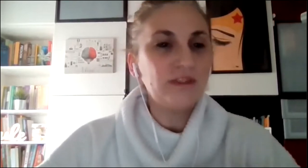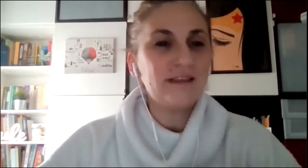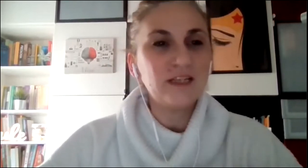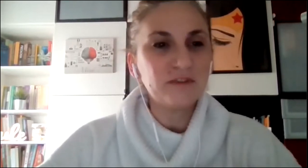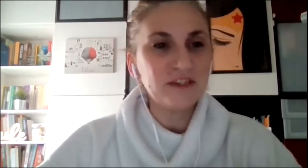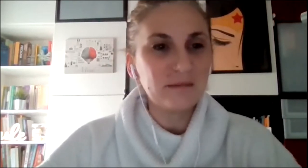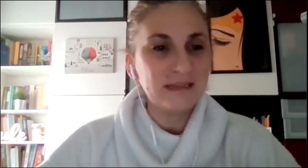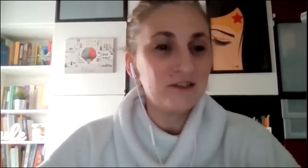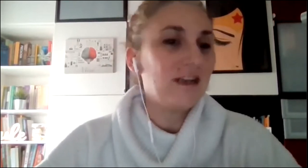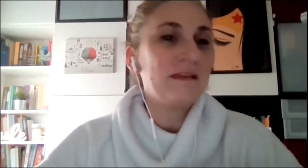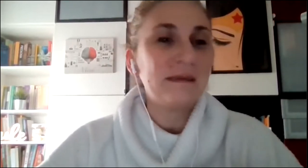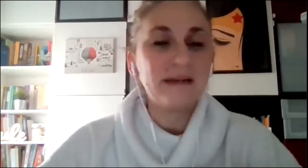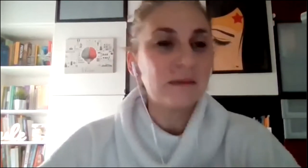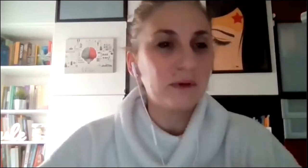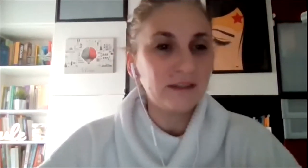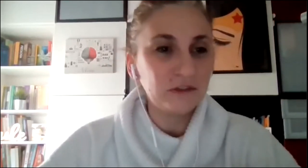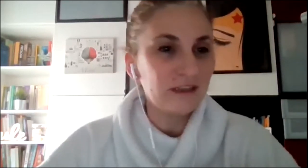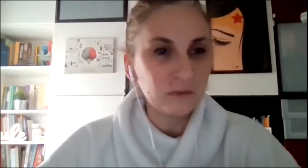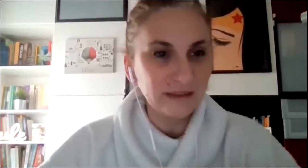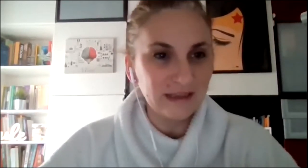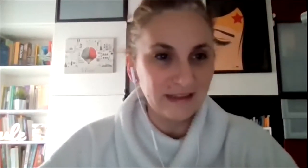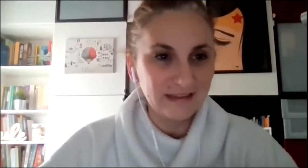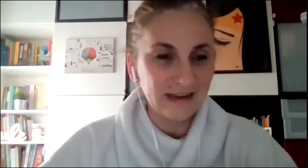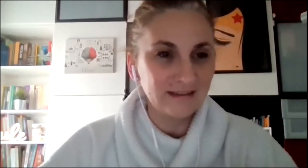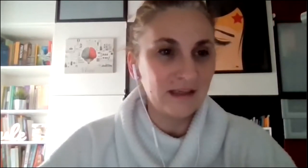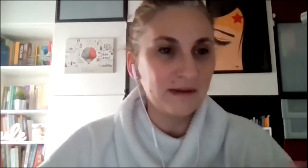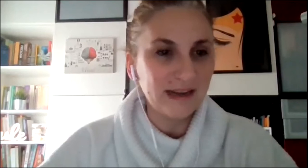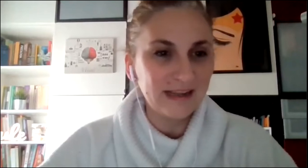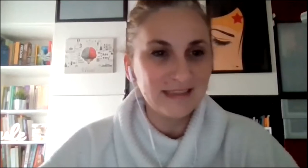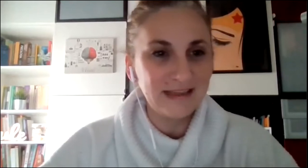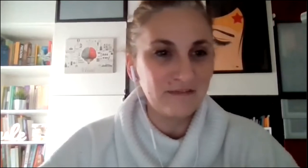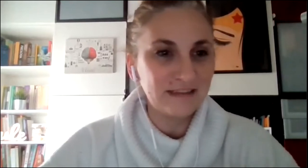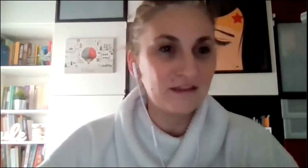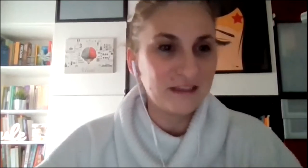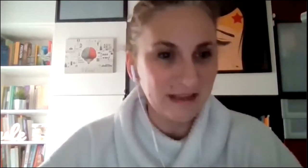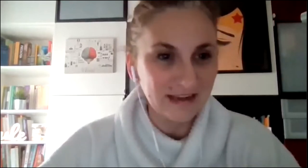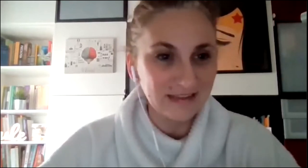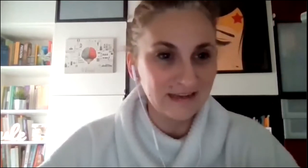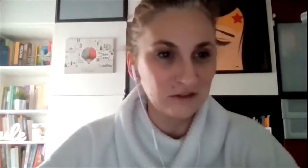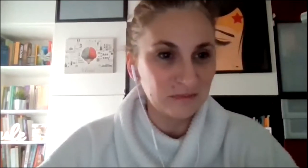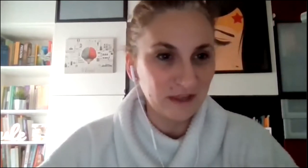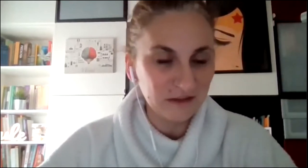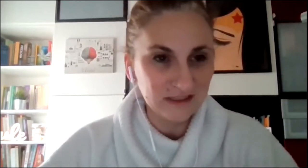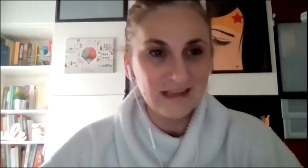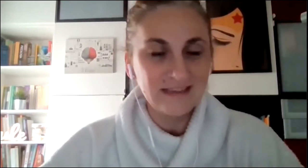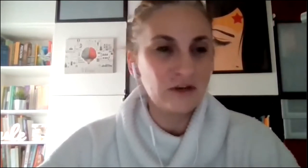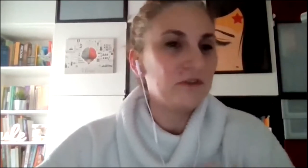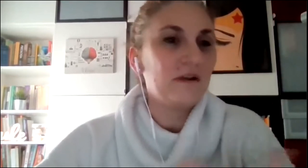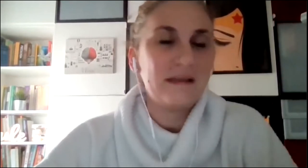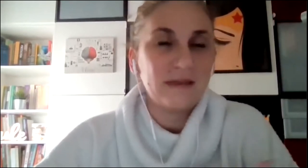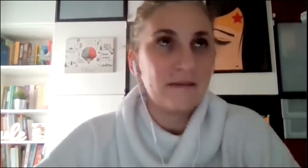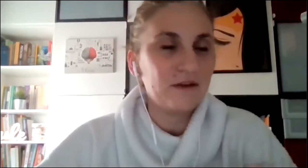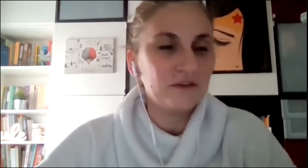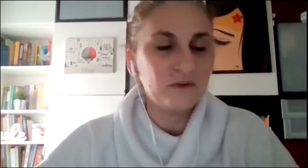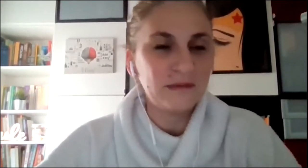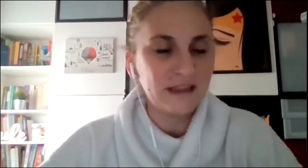o te dedicas profesionalmente, esto realmente pasa por alto, no te das cuenta de la cantidad de barreras y de la falta de accesibilidad que tienen los espacios. Ya no hablo,